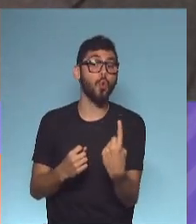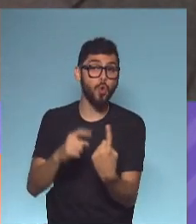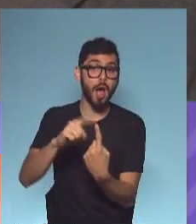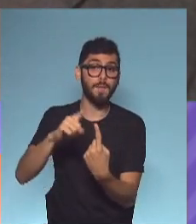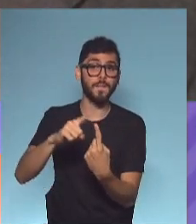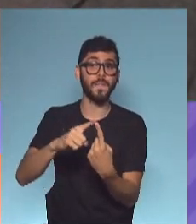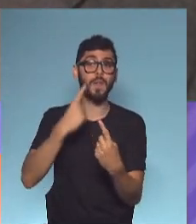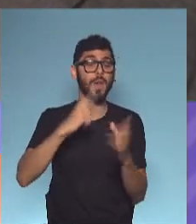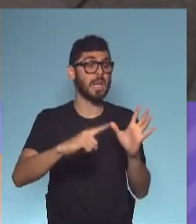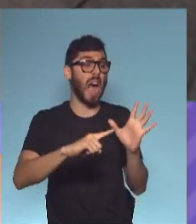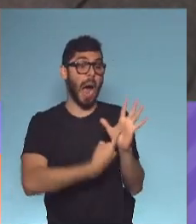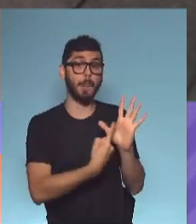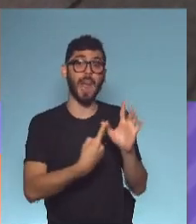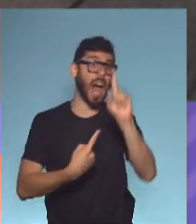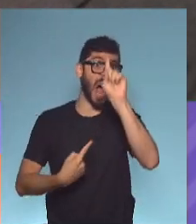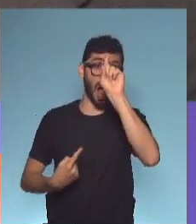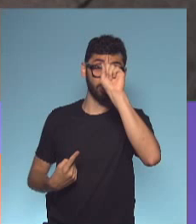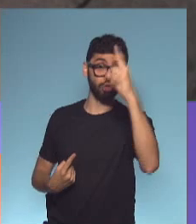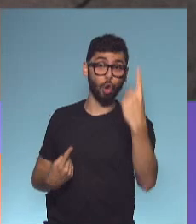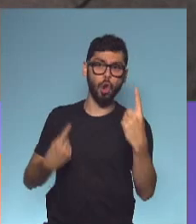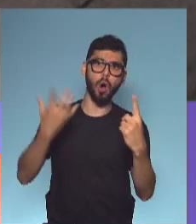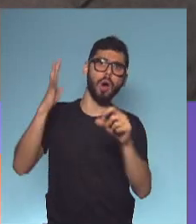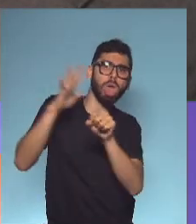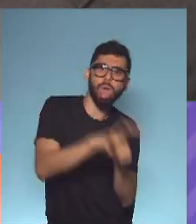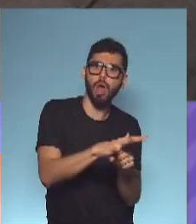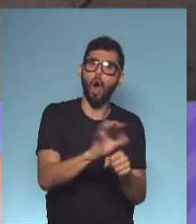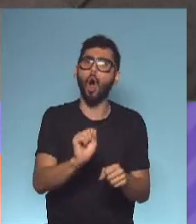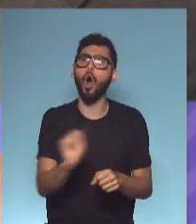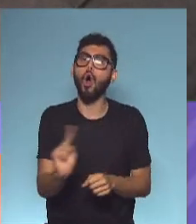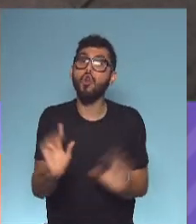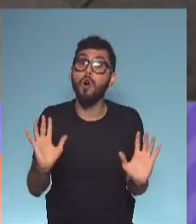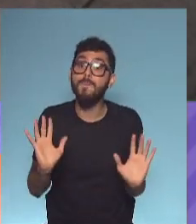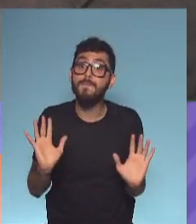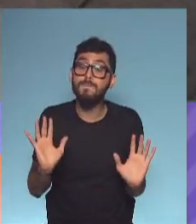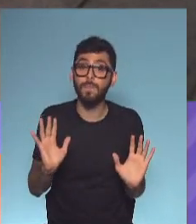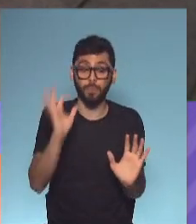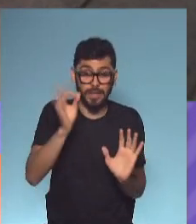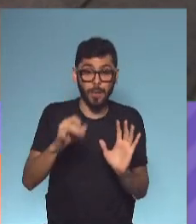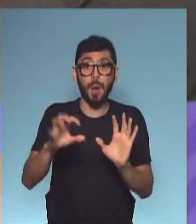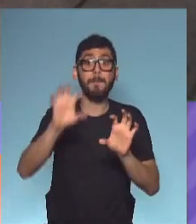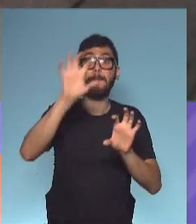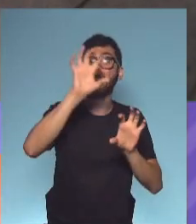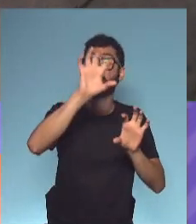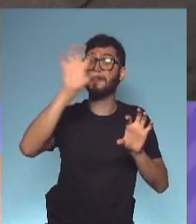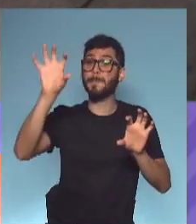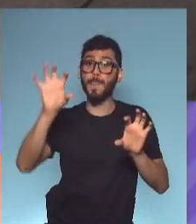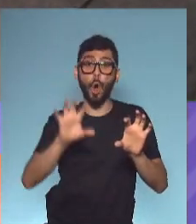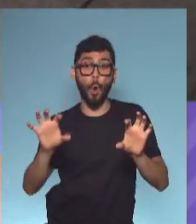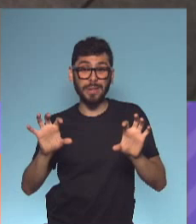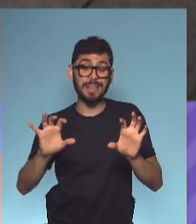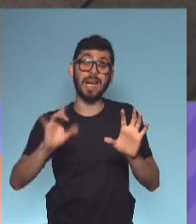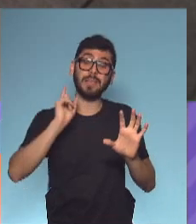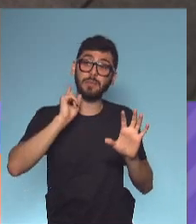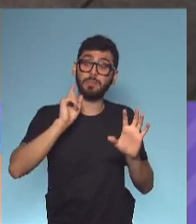no la autonomía de la Ciudad de Buenos Aires. Sí. Sabemos que las provincias y la capital federal tienen delegadas la educación,